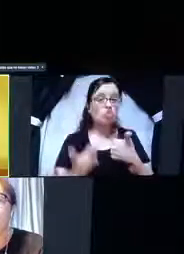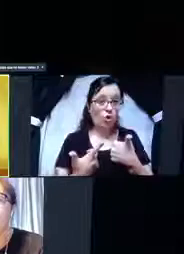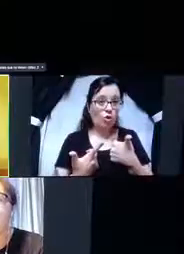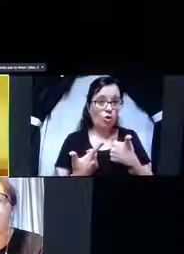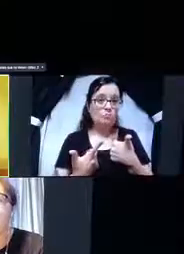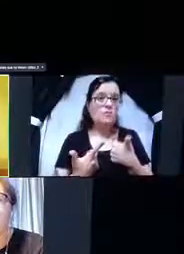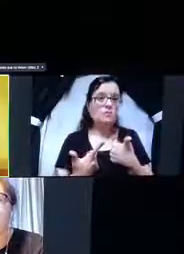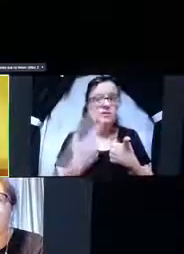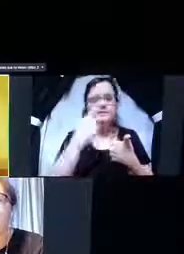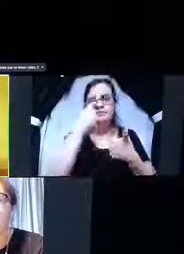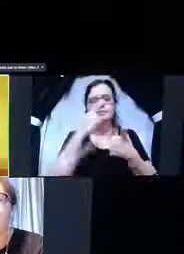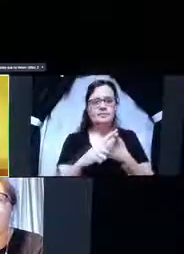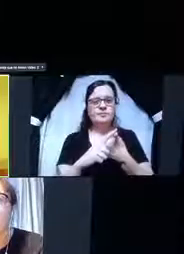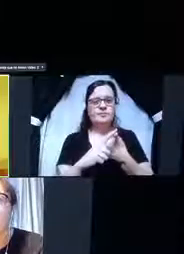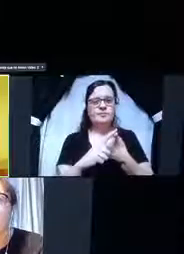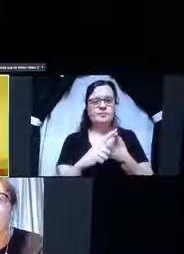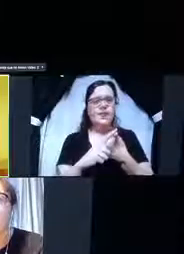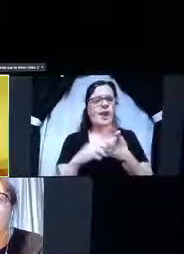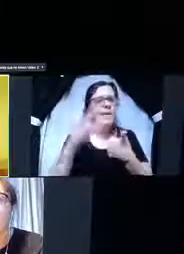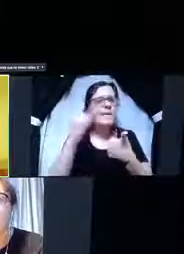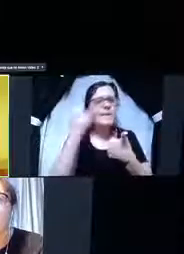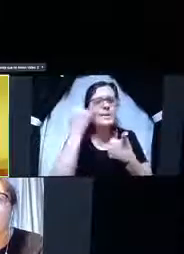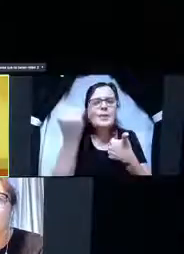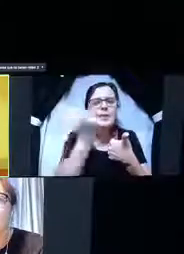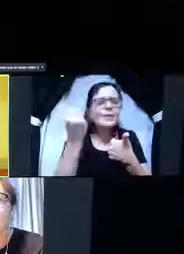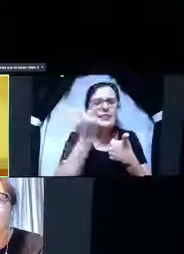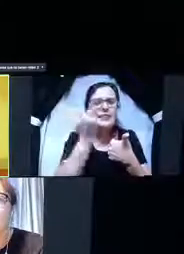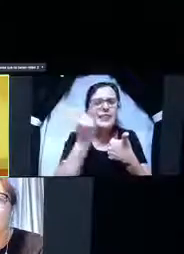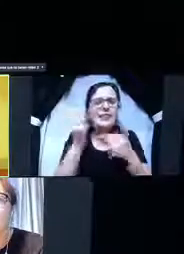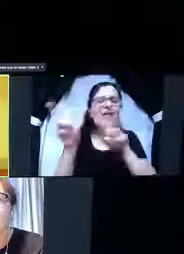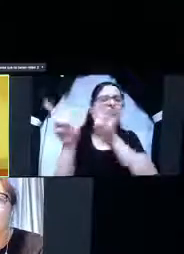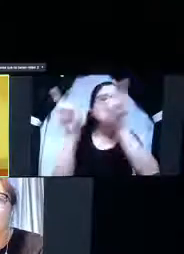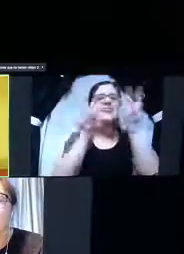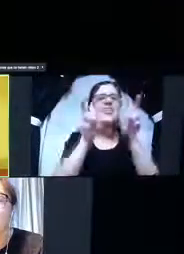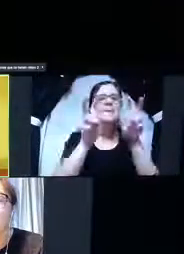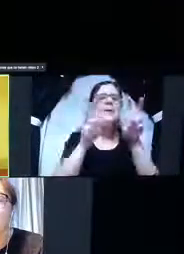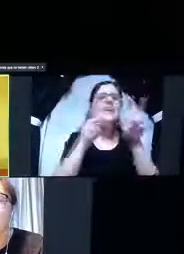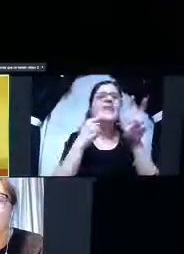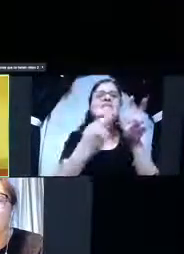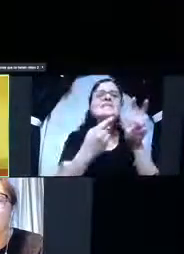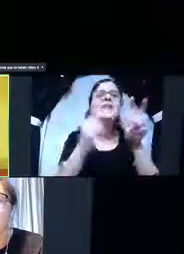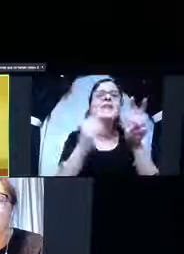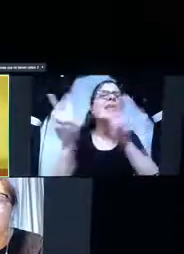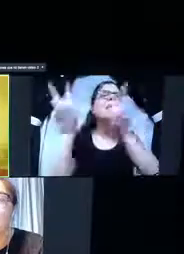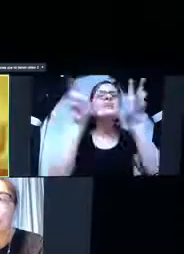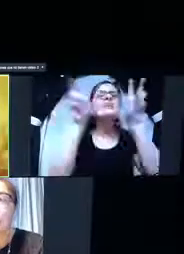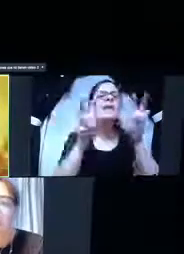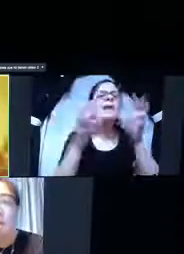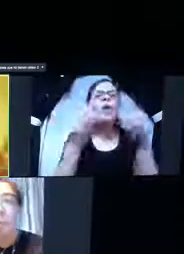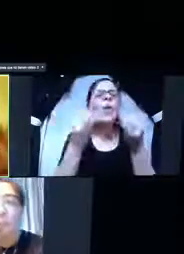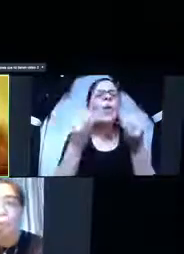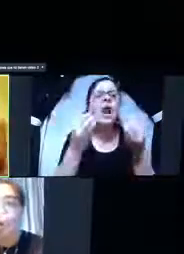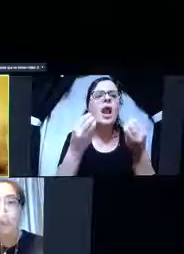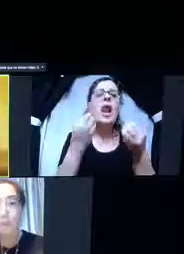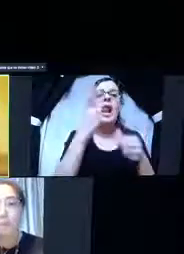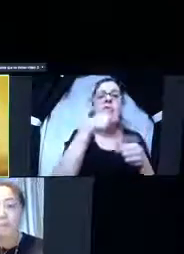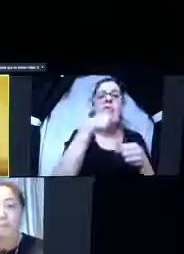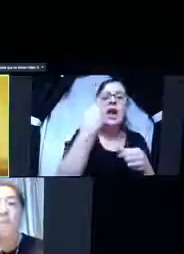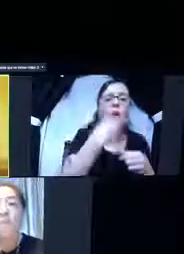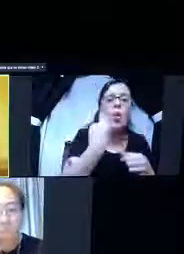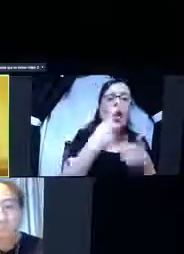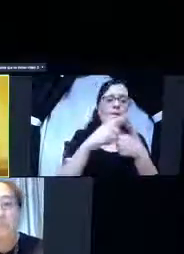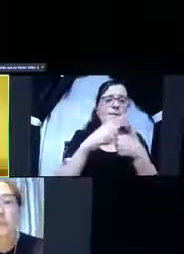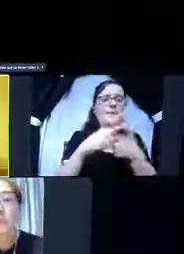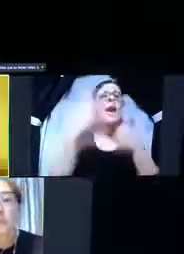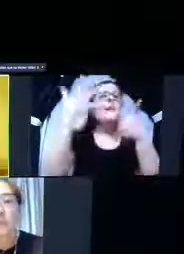a un niño sordo en general es necesario ubicarlo en el tema. ¿En qué tema vamos a tratar? ¿De qué área? ¿Es de lengua?